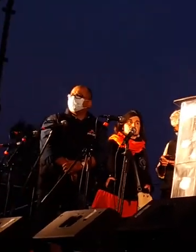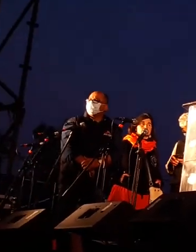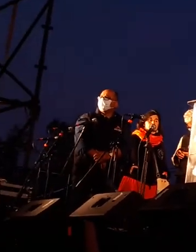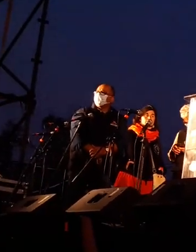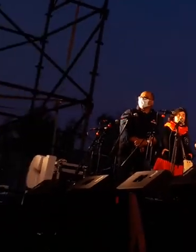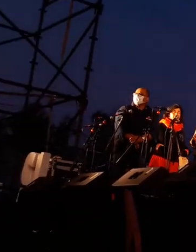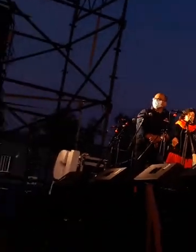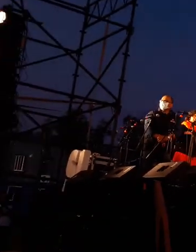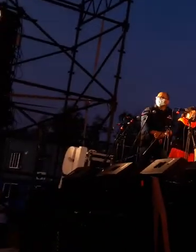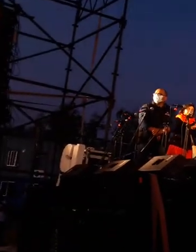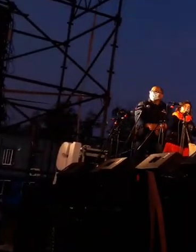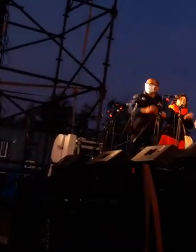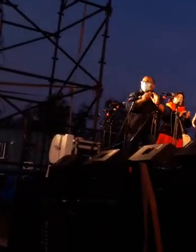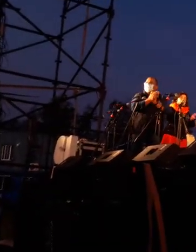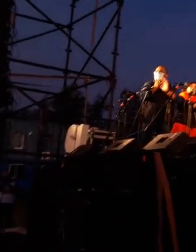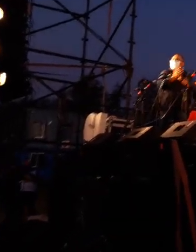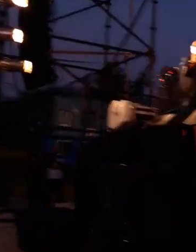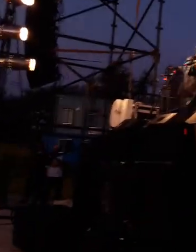sí.